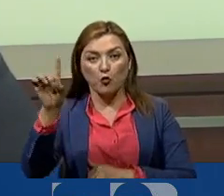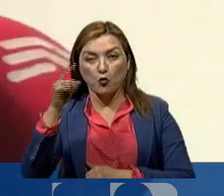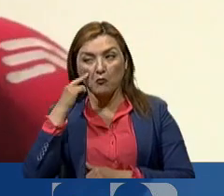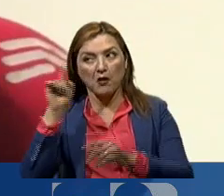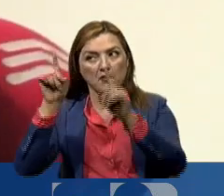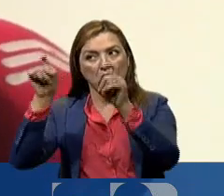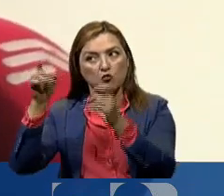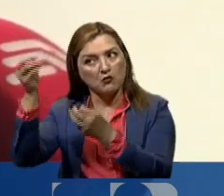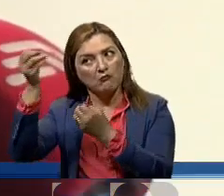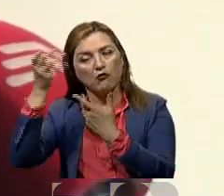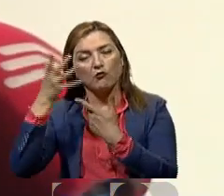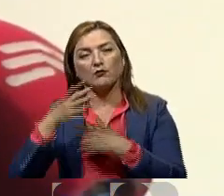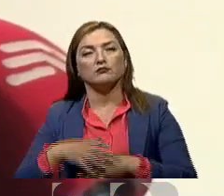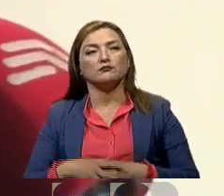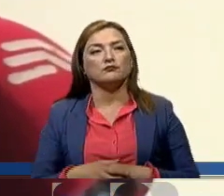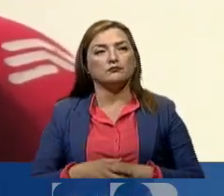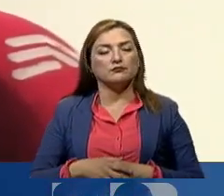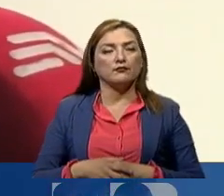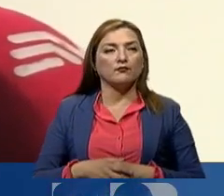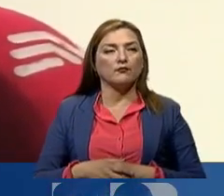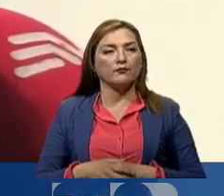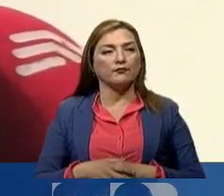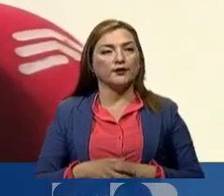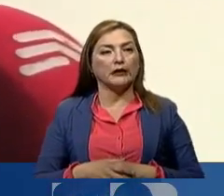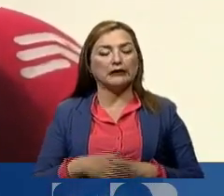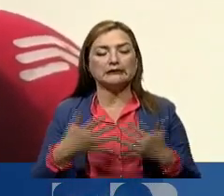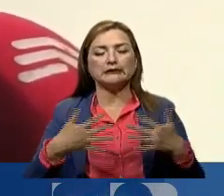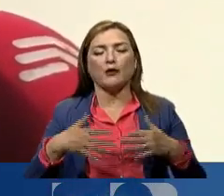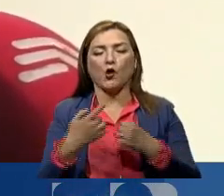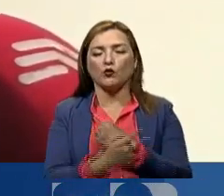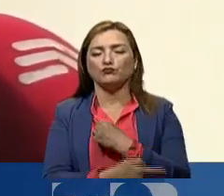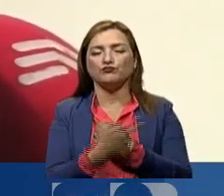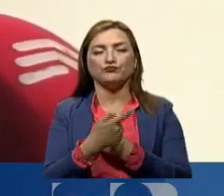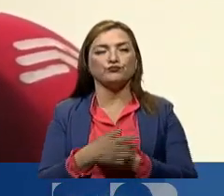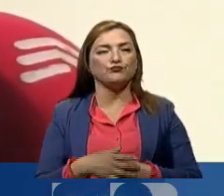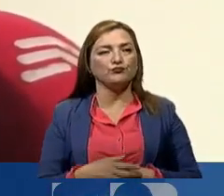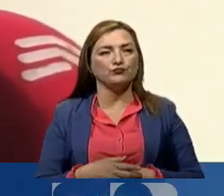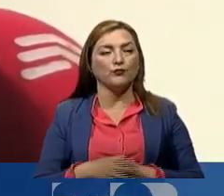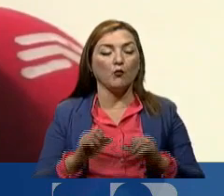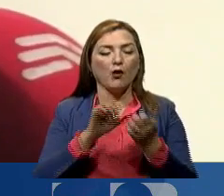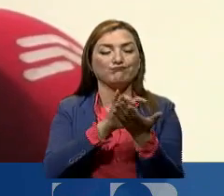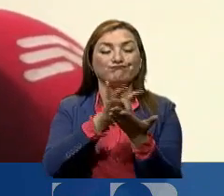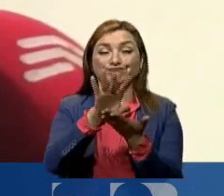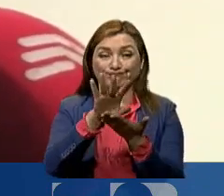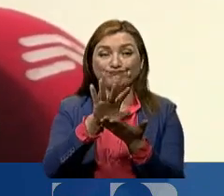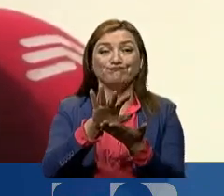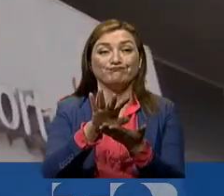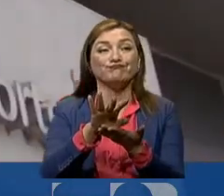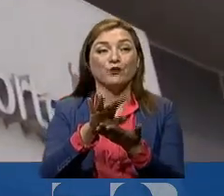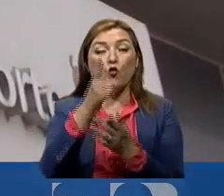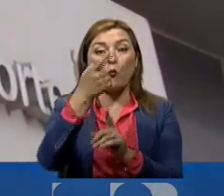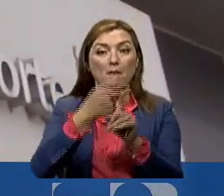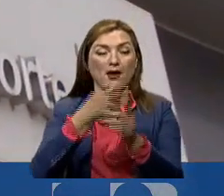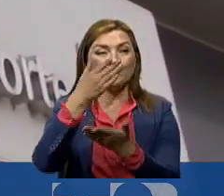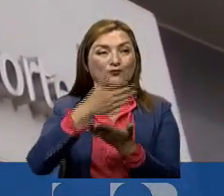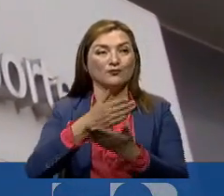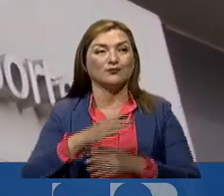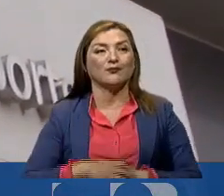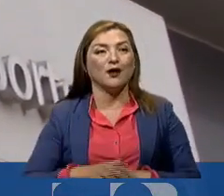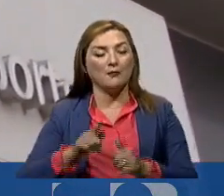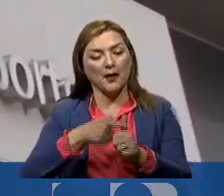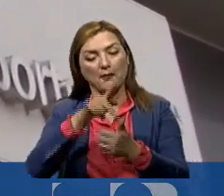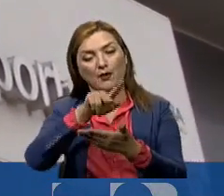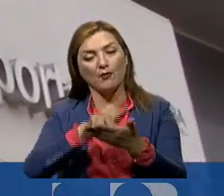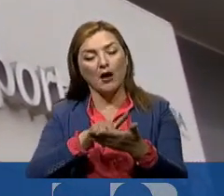bebidas alcohólicas. Revisar si es que esto se encasilla dentro de lo que son faltas muy graves, podríamos hablar de una destitución o de una suspensión de un mes. Es la primera vez